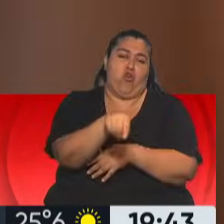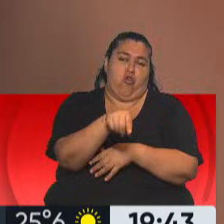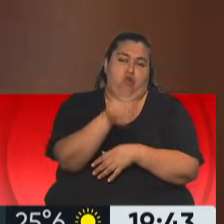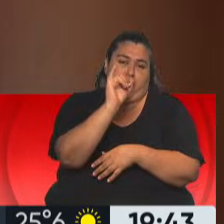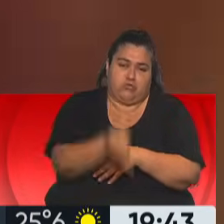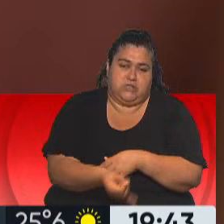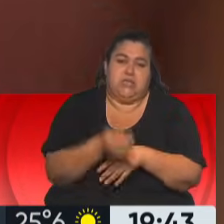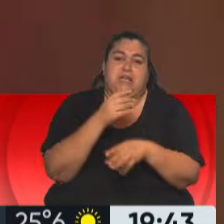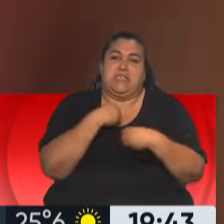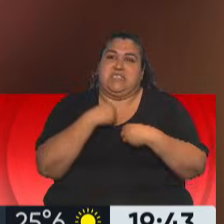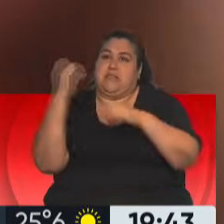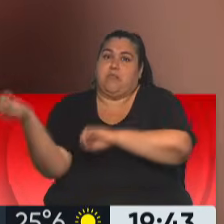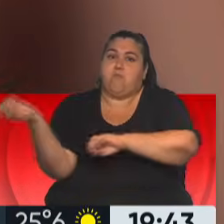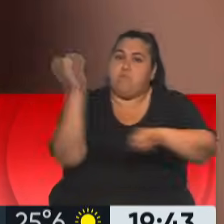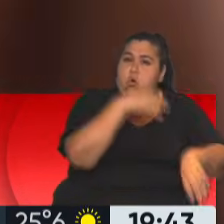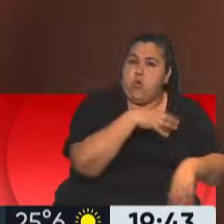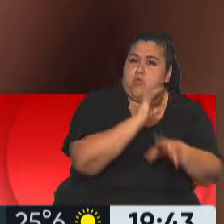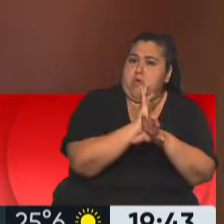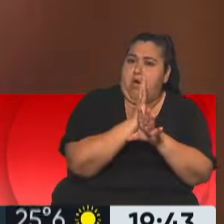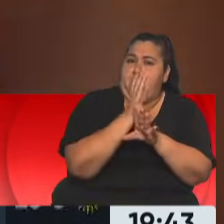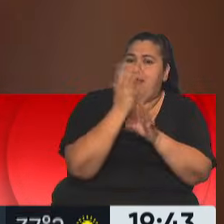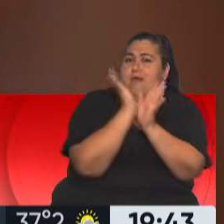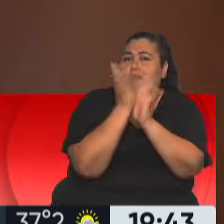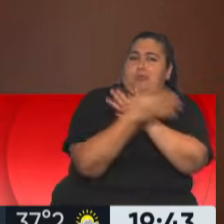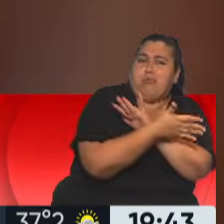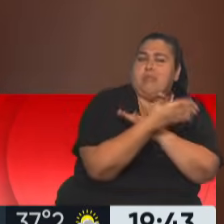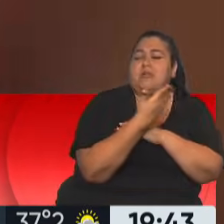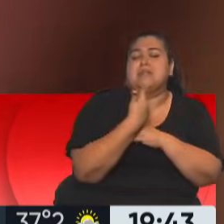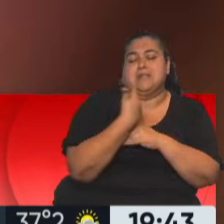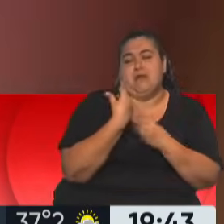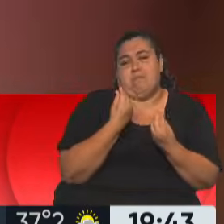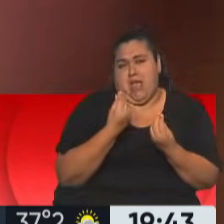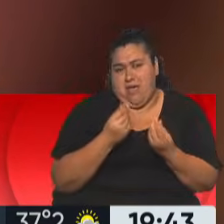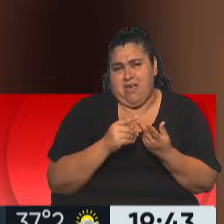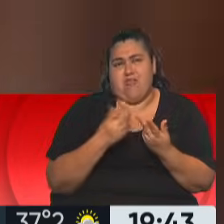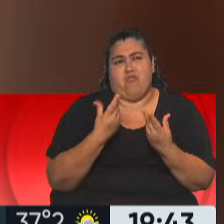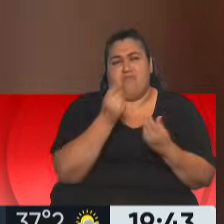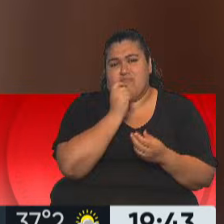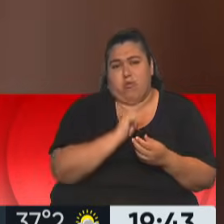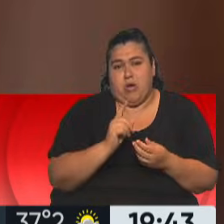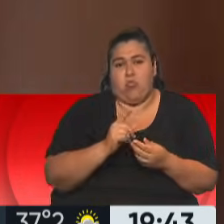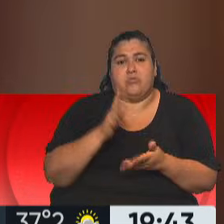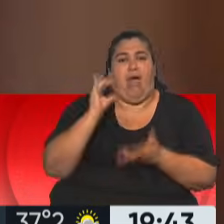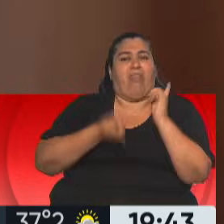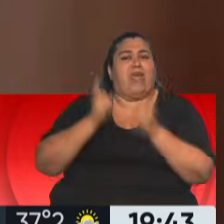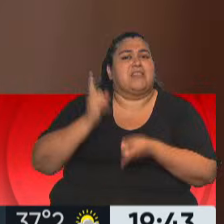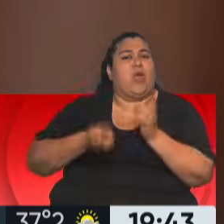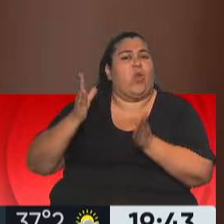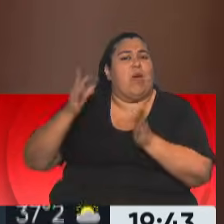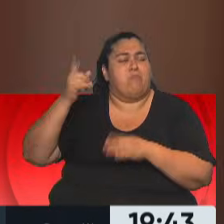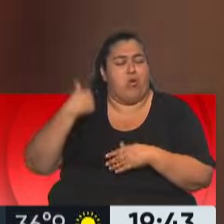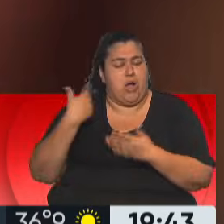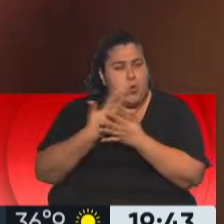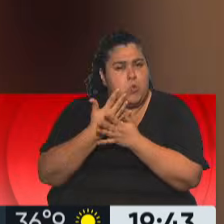del exilio. Es fácil opinar de las dictaduras cuando la está viviendo otro. Fue